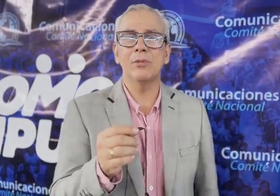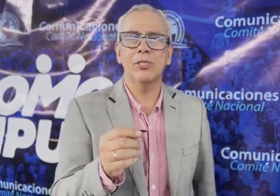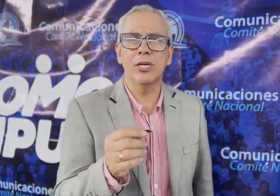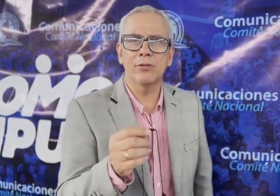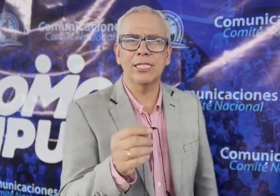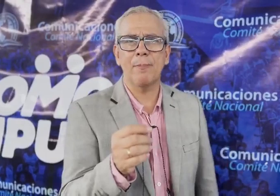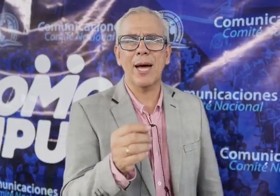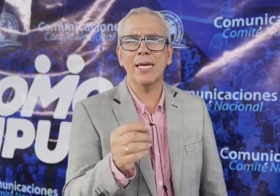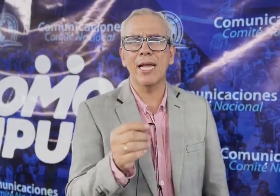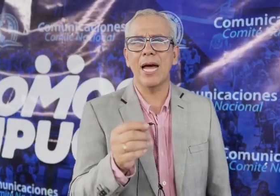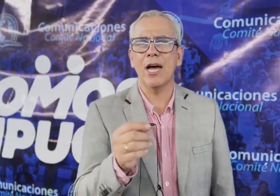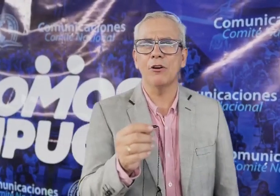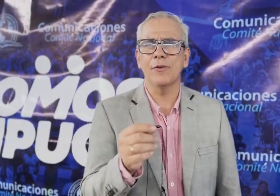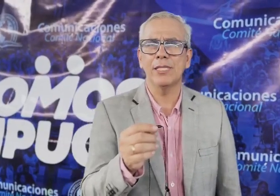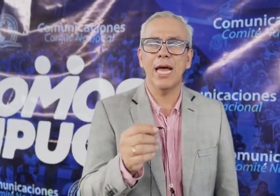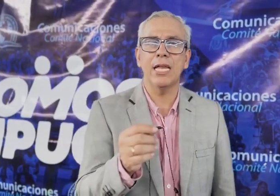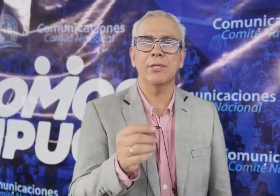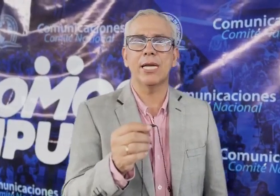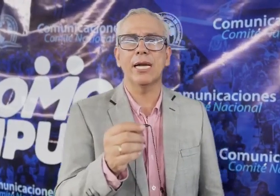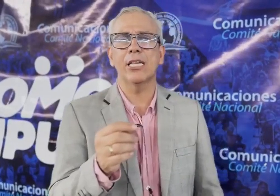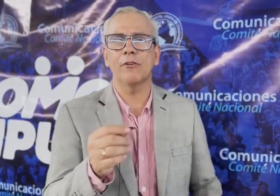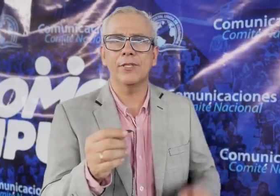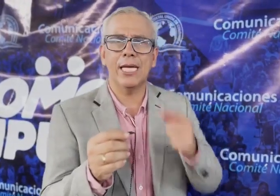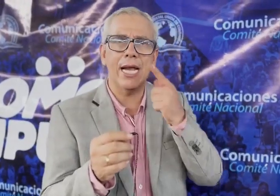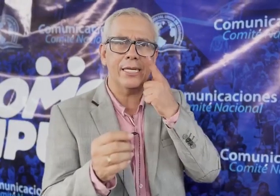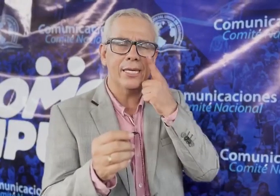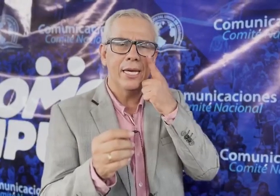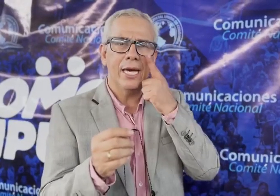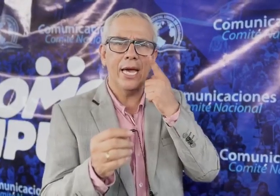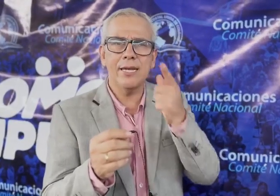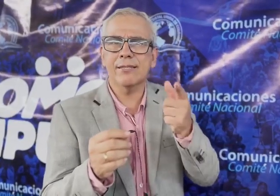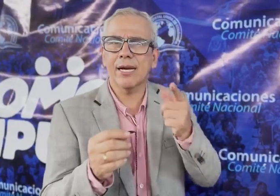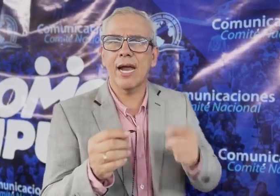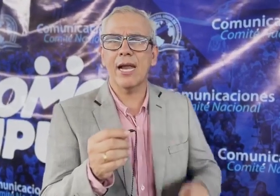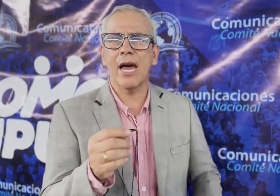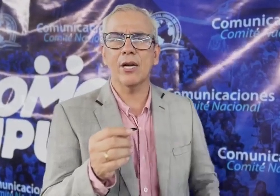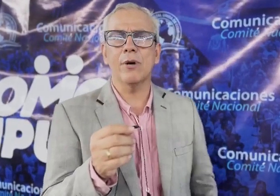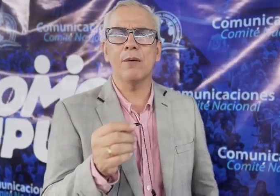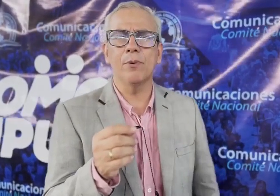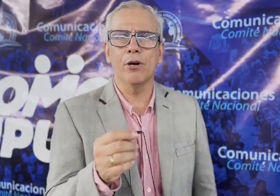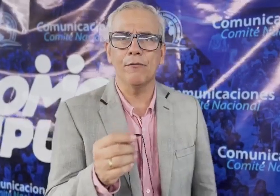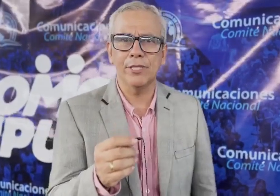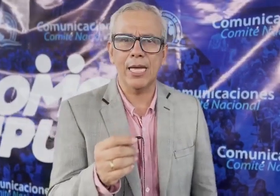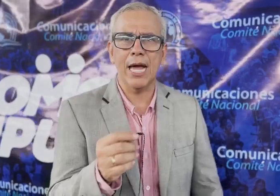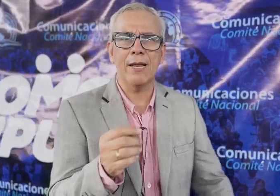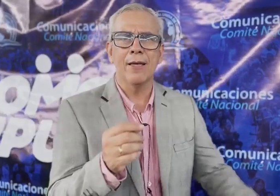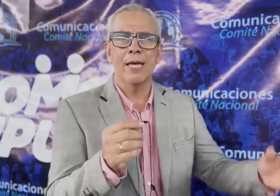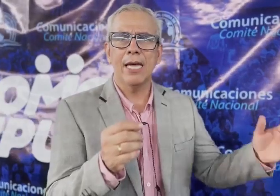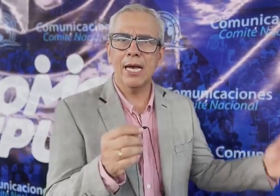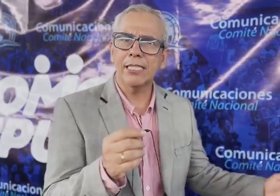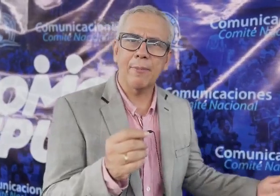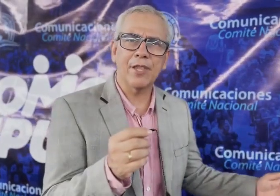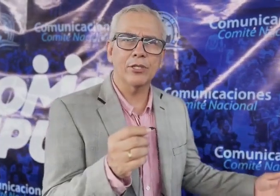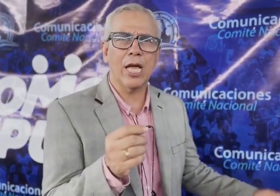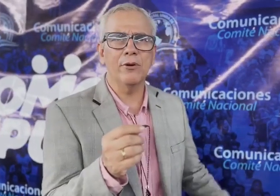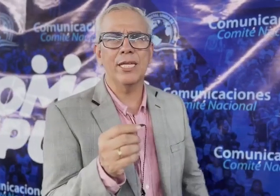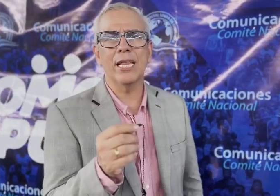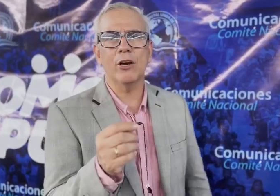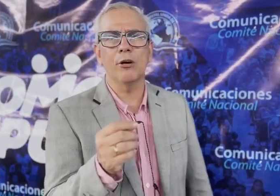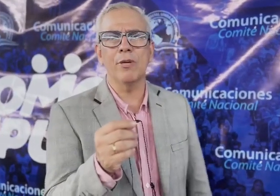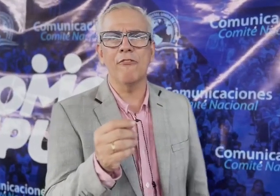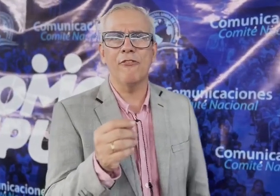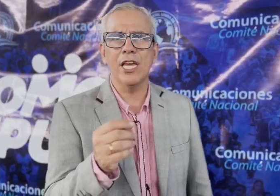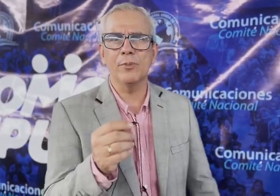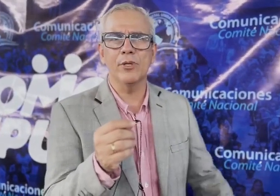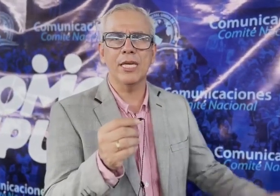la transmisión, nuestra página oficial y nuestras redes oficiales en Instagram, @ipucoficial, Iglesia Pentecostal Unida